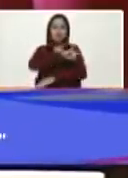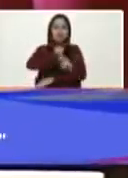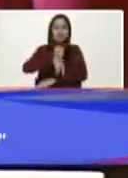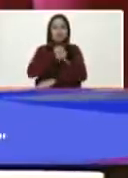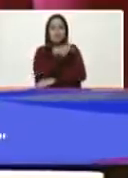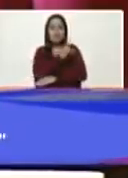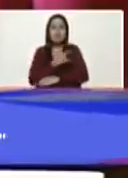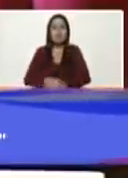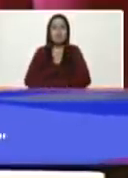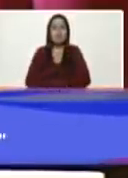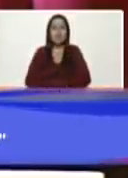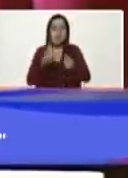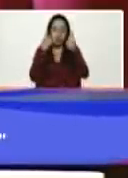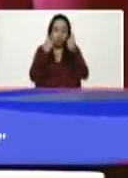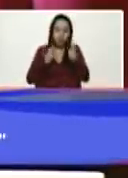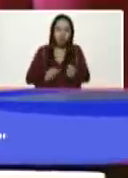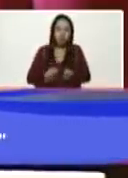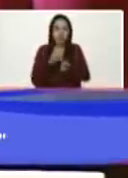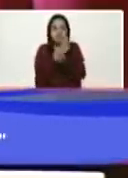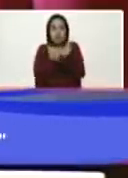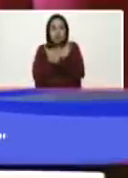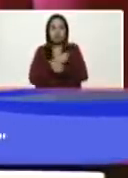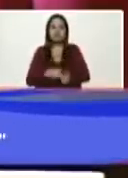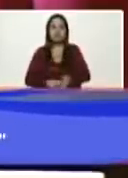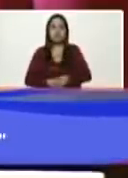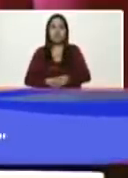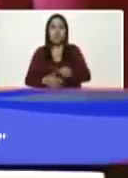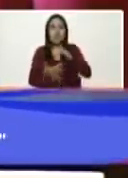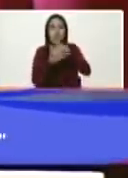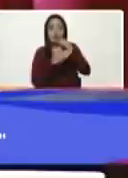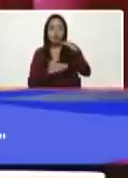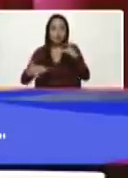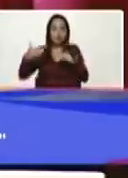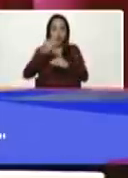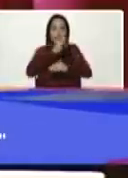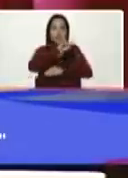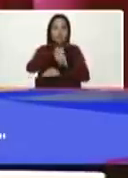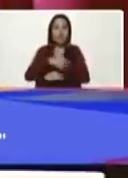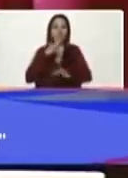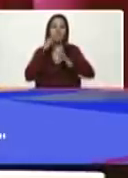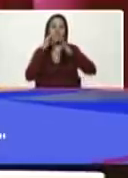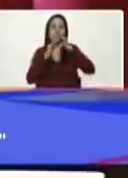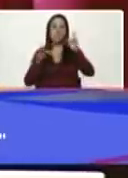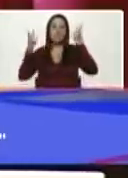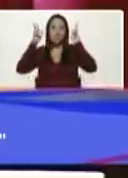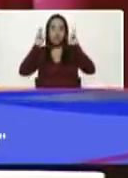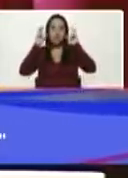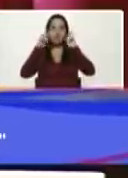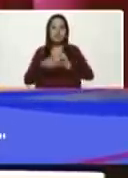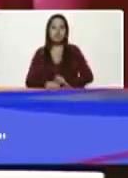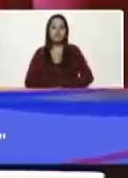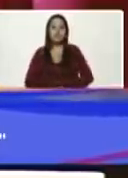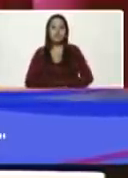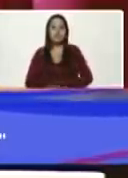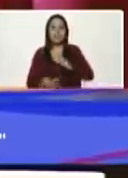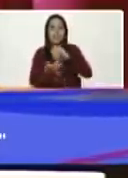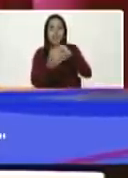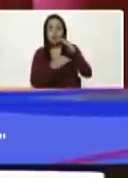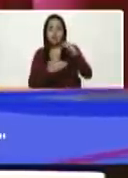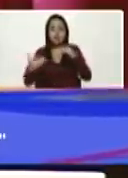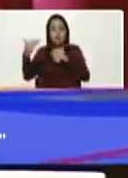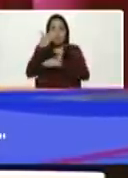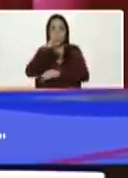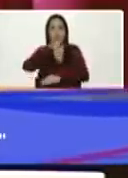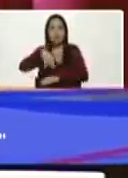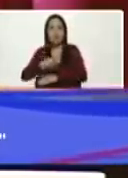en radioimagenología. Técnicos superiores universitarios en fonoaudiología y técnicos superiores universitarios